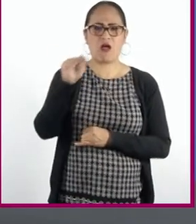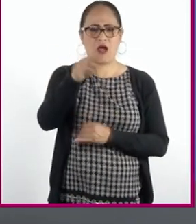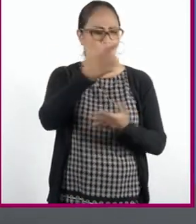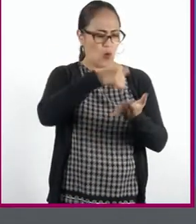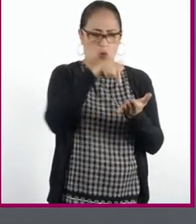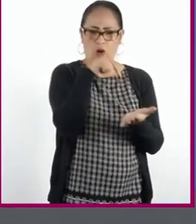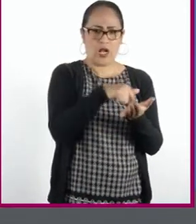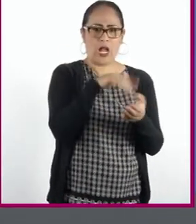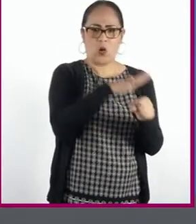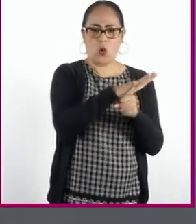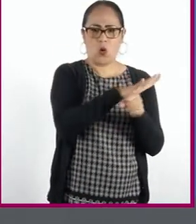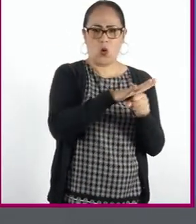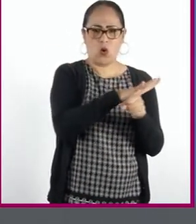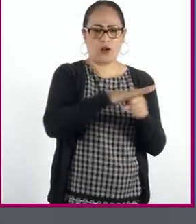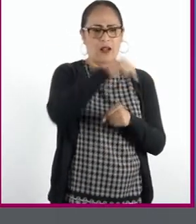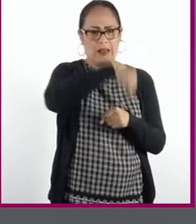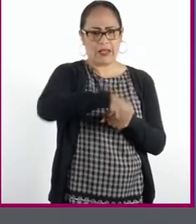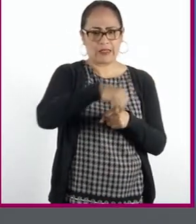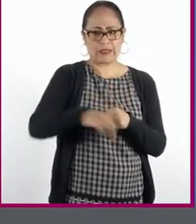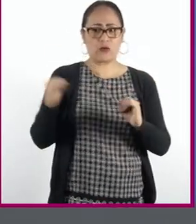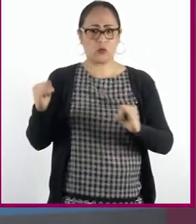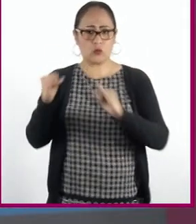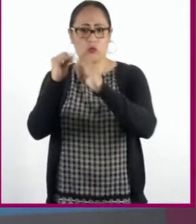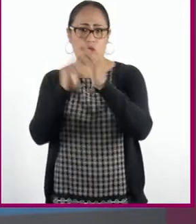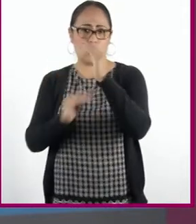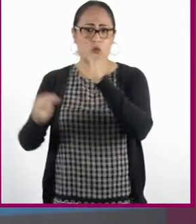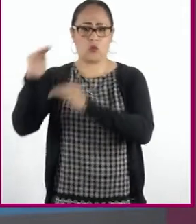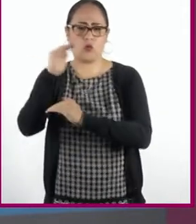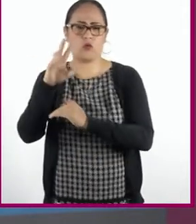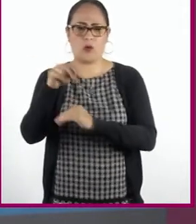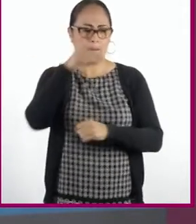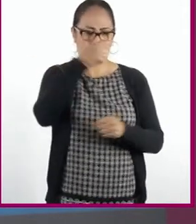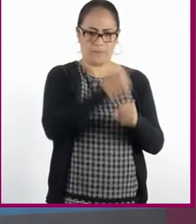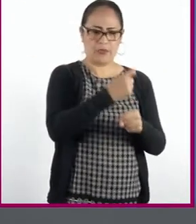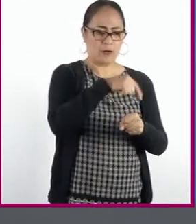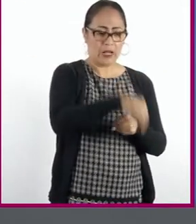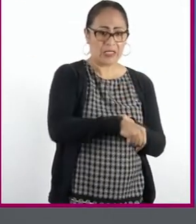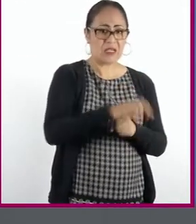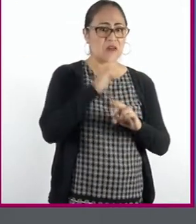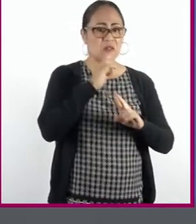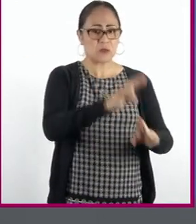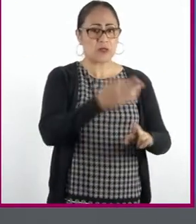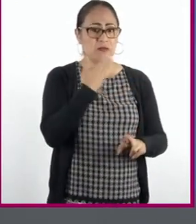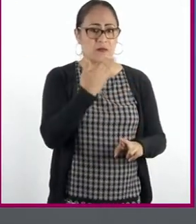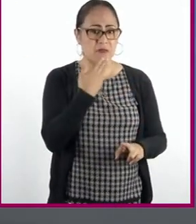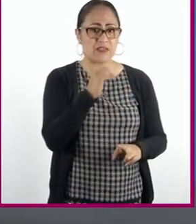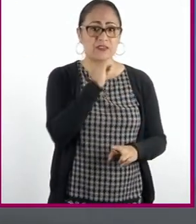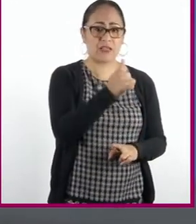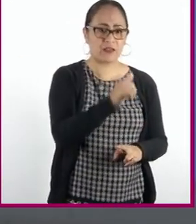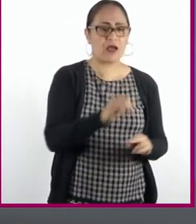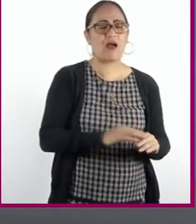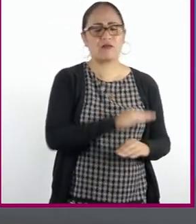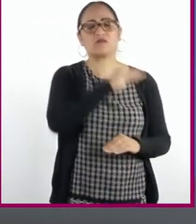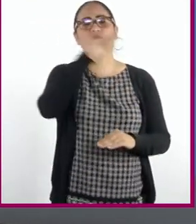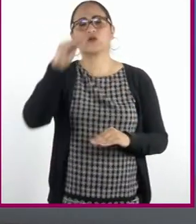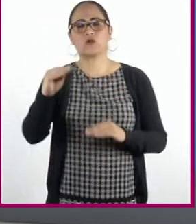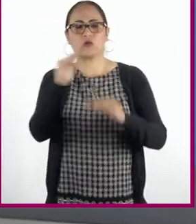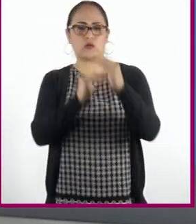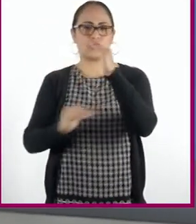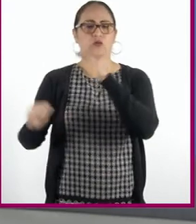localidad antes de enviar una queja a una instancia superior. Si no encuentran una solución, entonces pueden recurrir a un